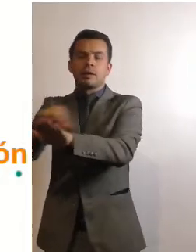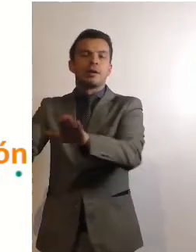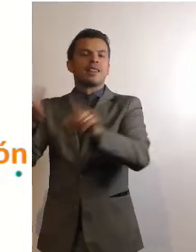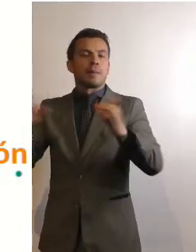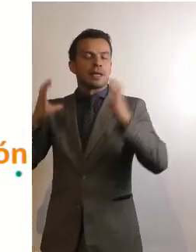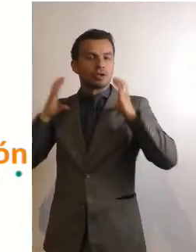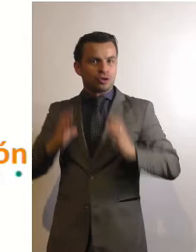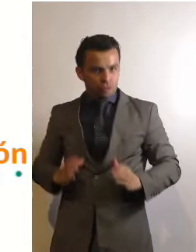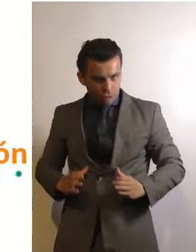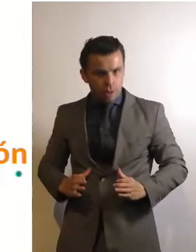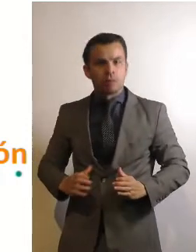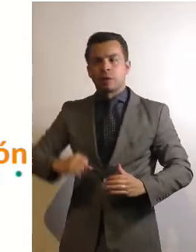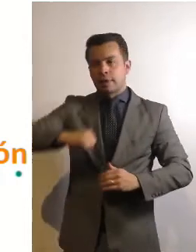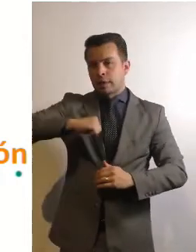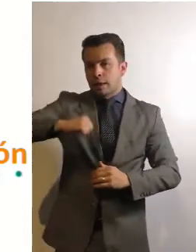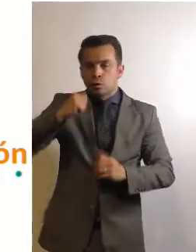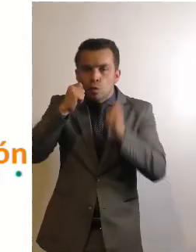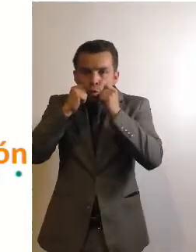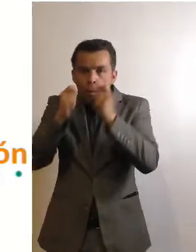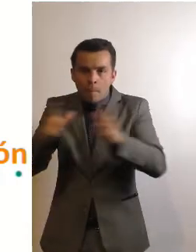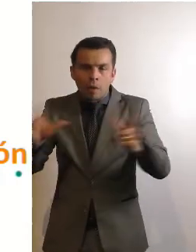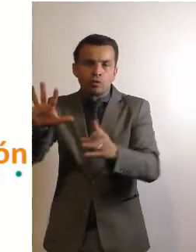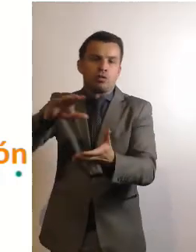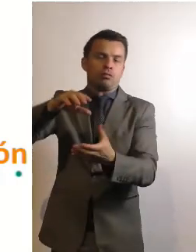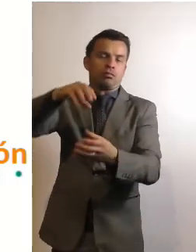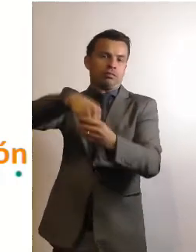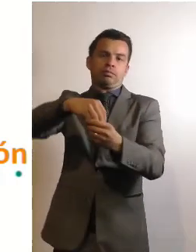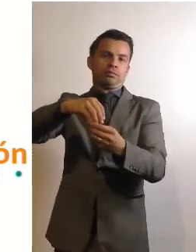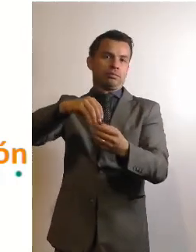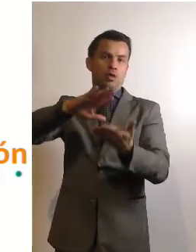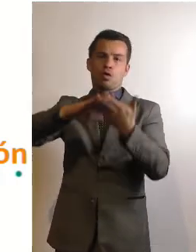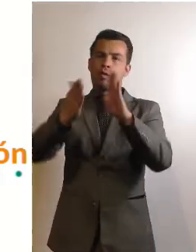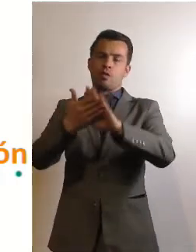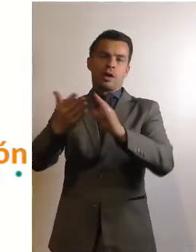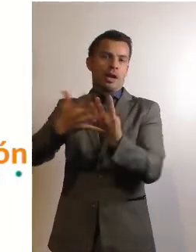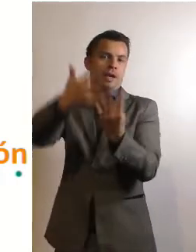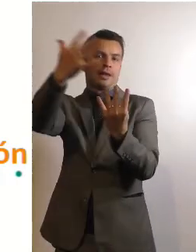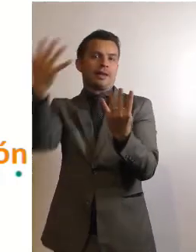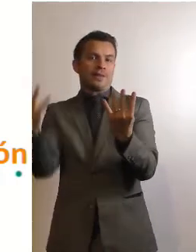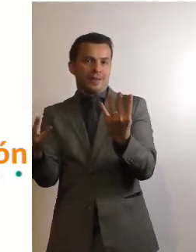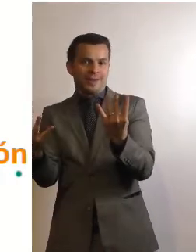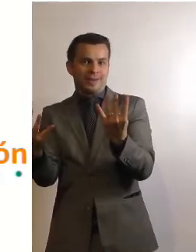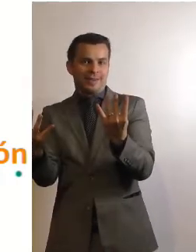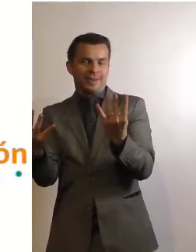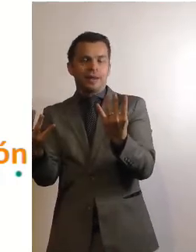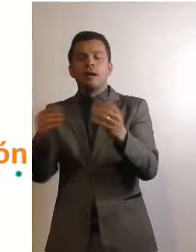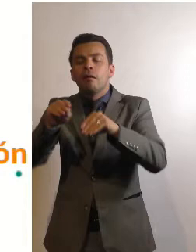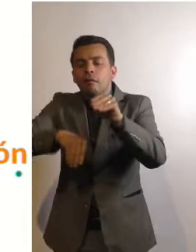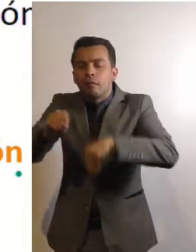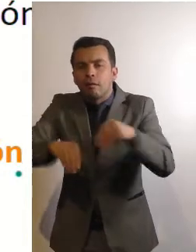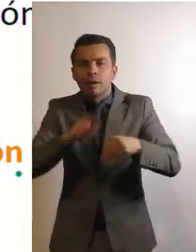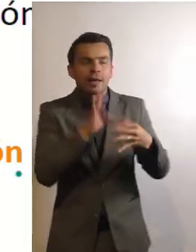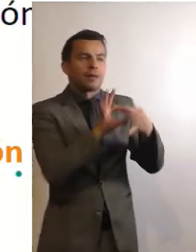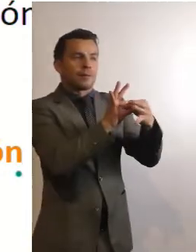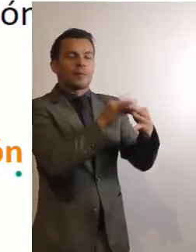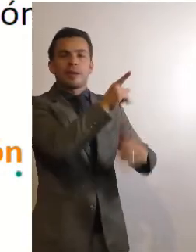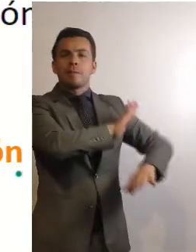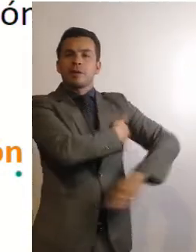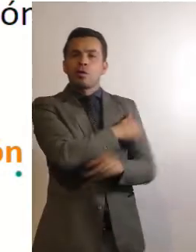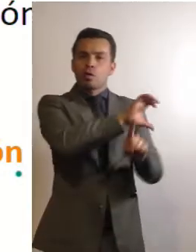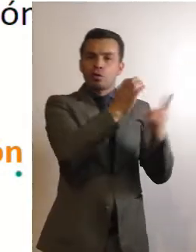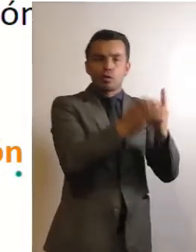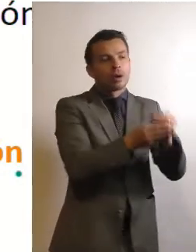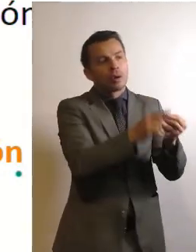Comunidad LGBT, que se estructuró en conjunto con el Ministerio de Cultura y Fundalectura. Siguiente.